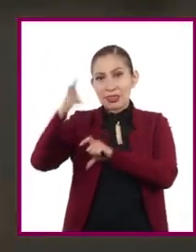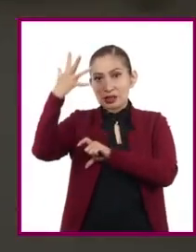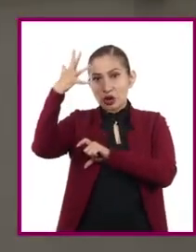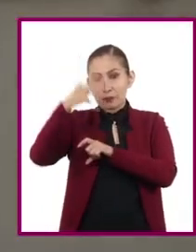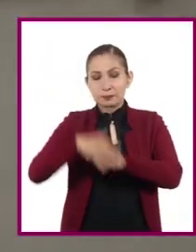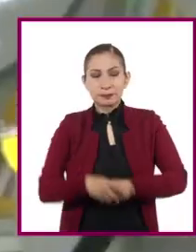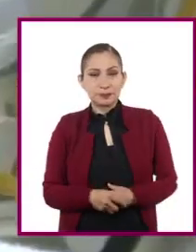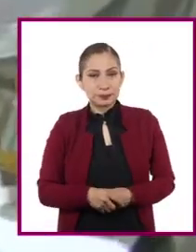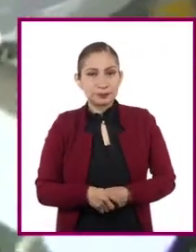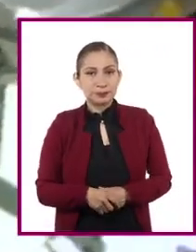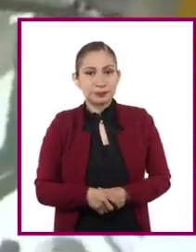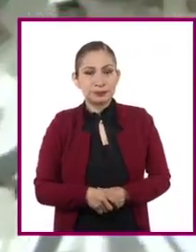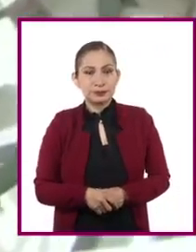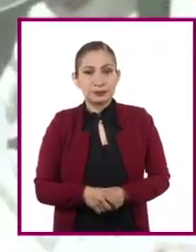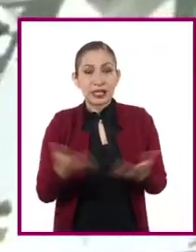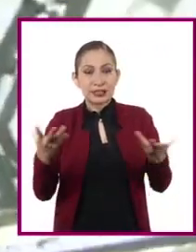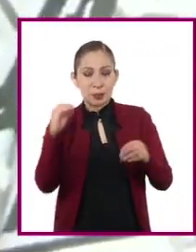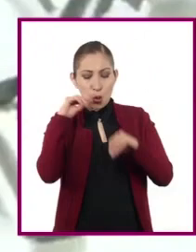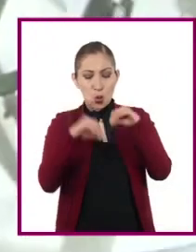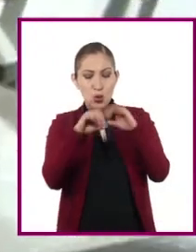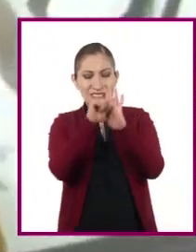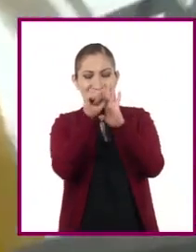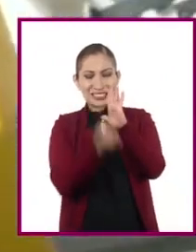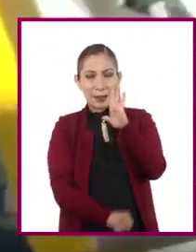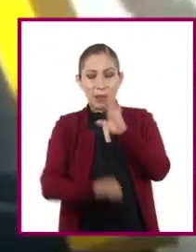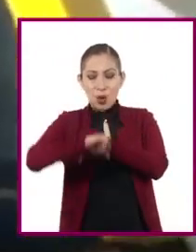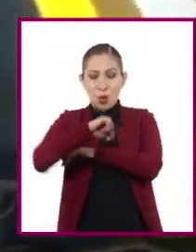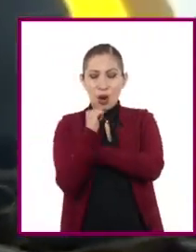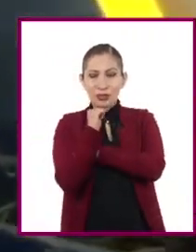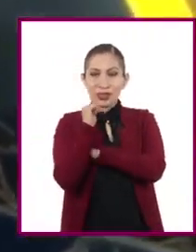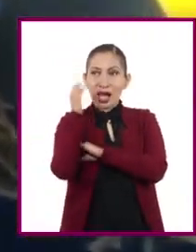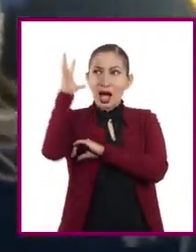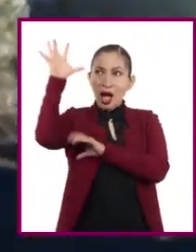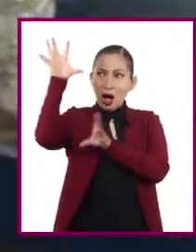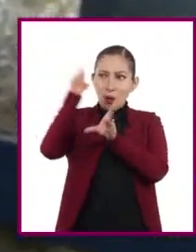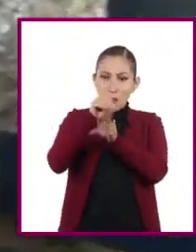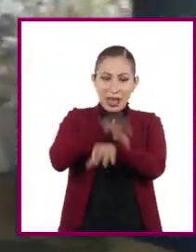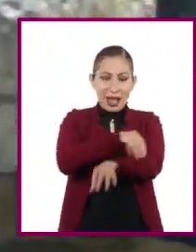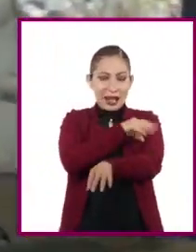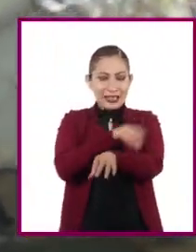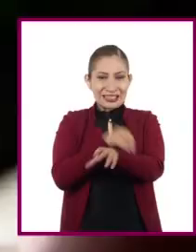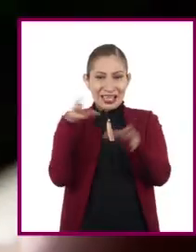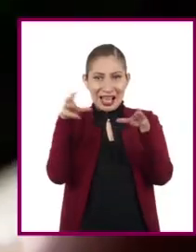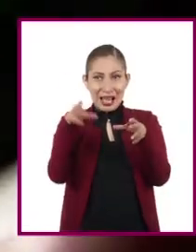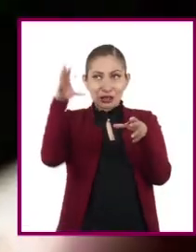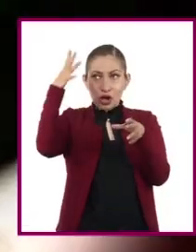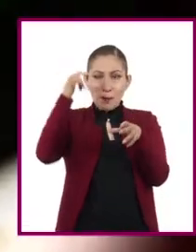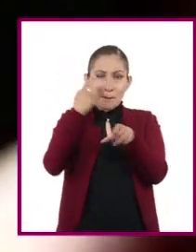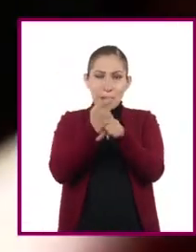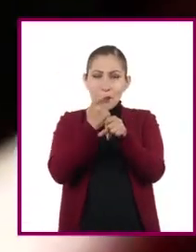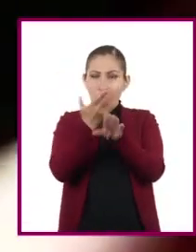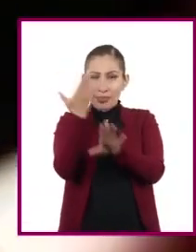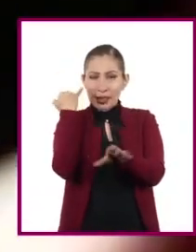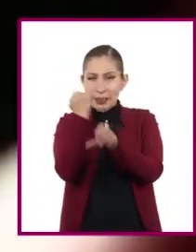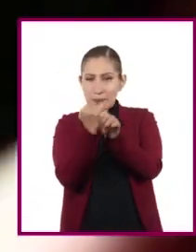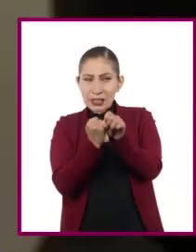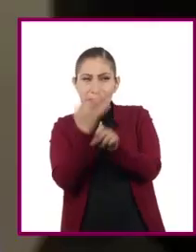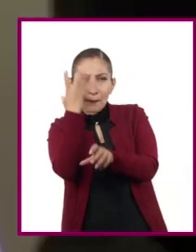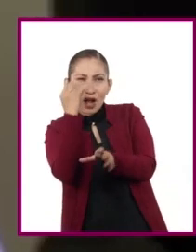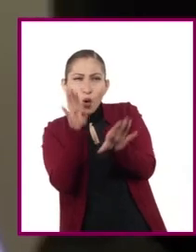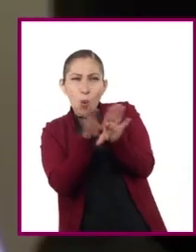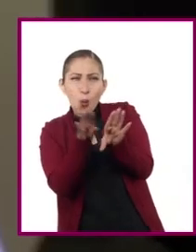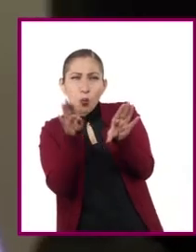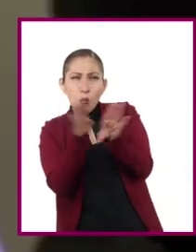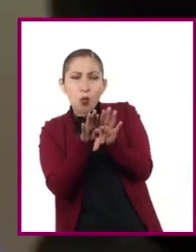solar. Construimos un sistema de concentración con el propósito primero de estudiar y de